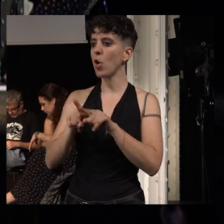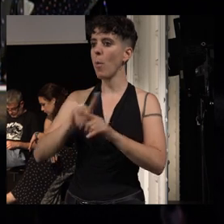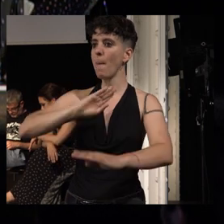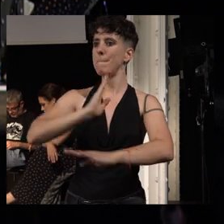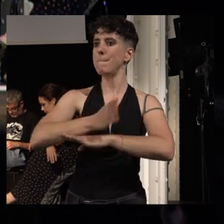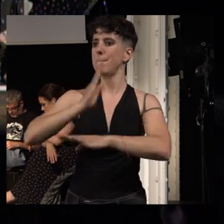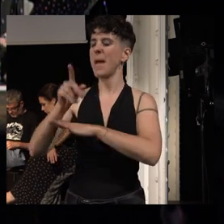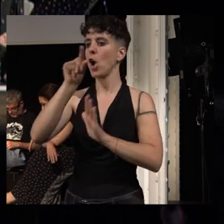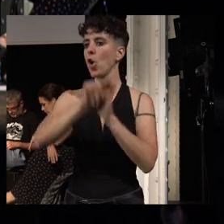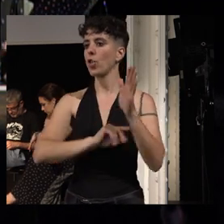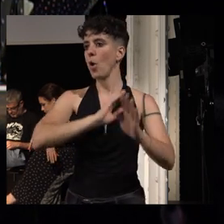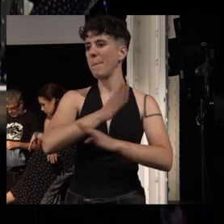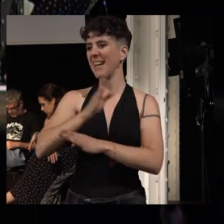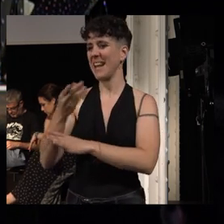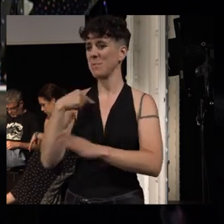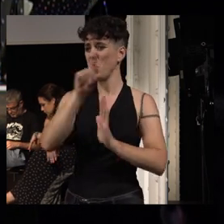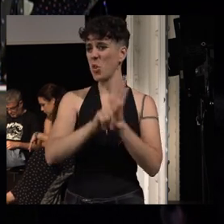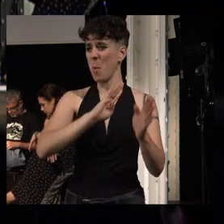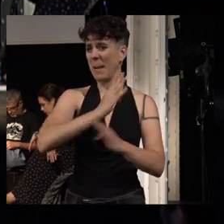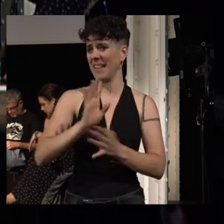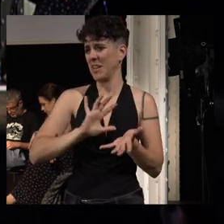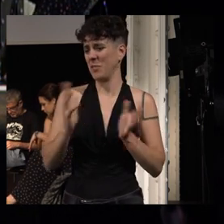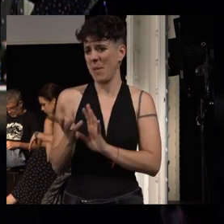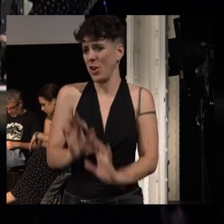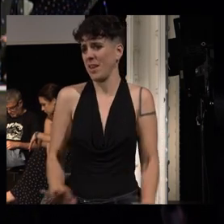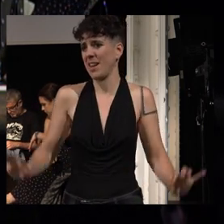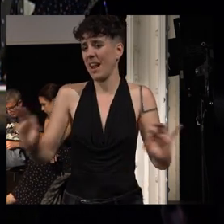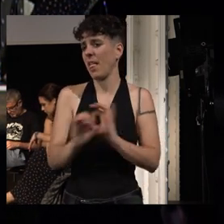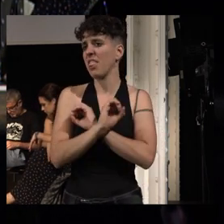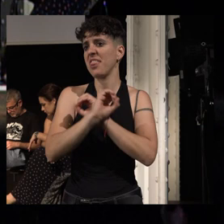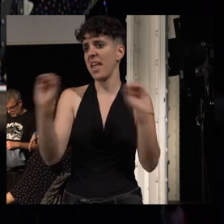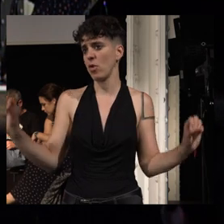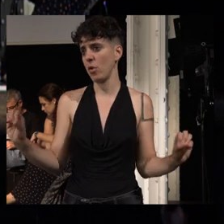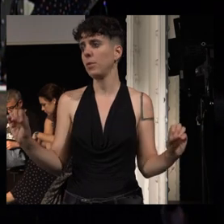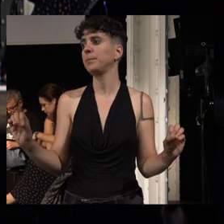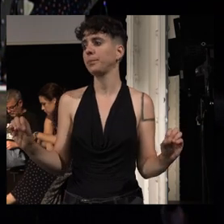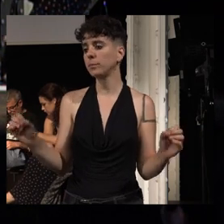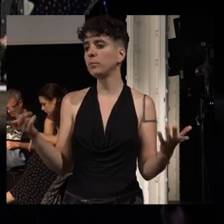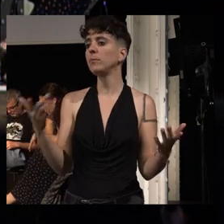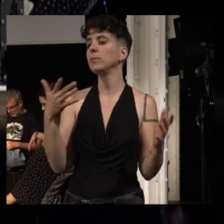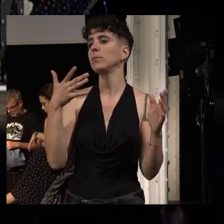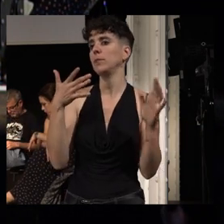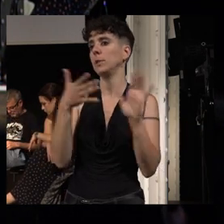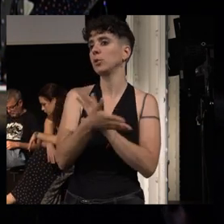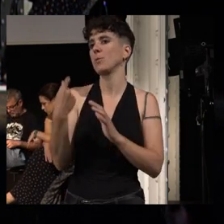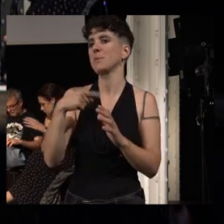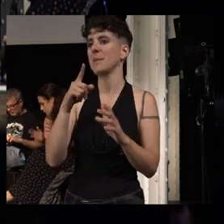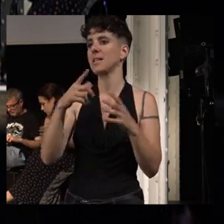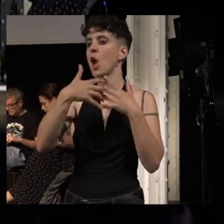el código penal no tiene nada de transformador, ¿no? Es decir, por tanto, las luchas contra los estigmas, ¿no?